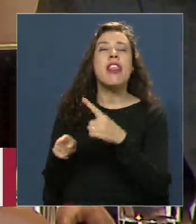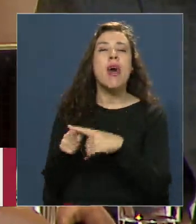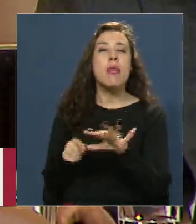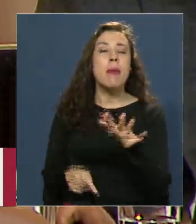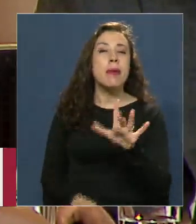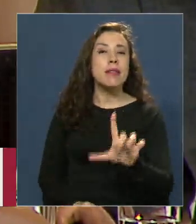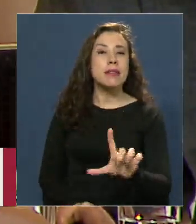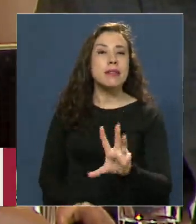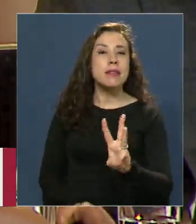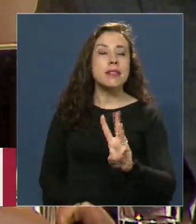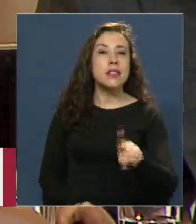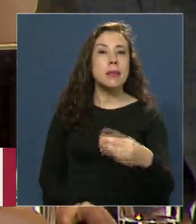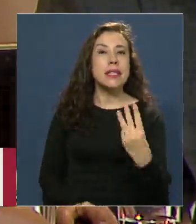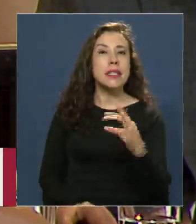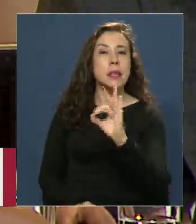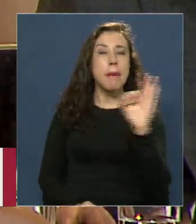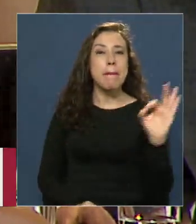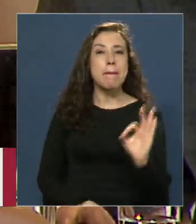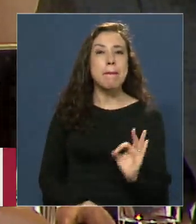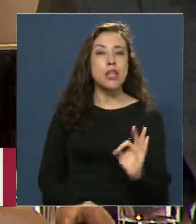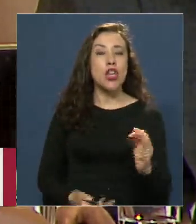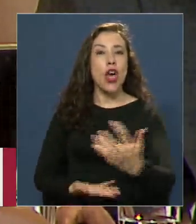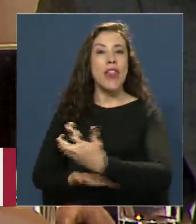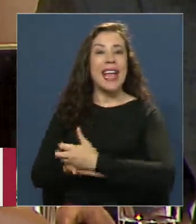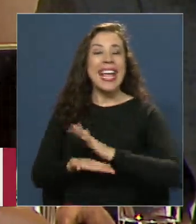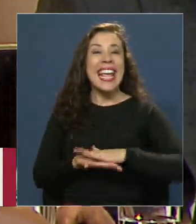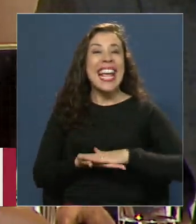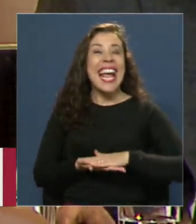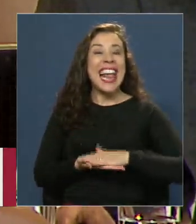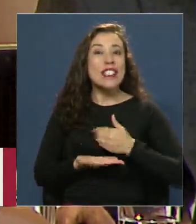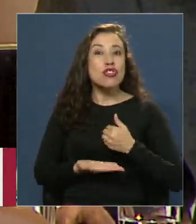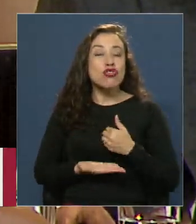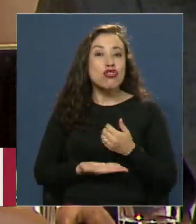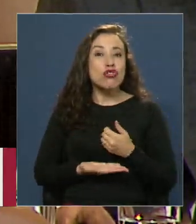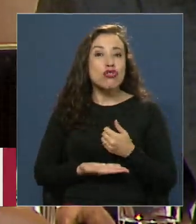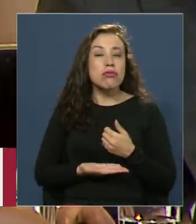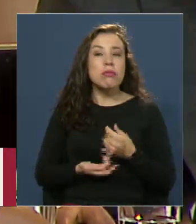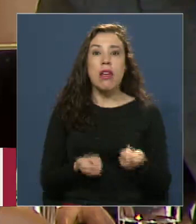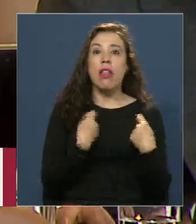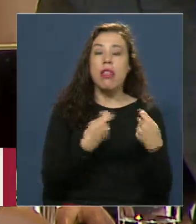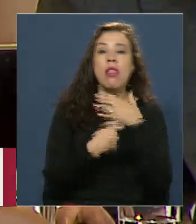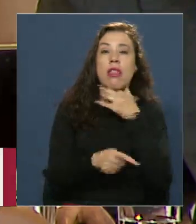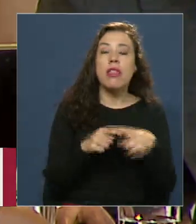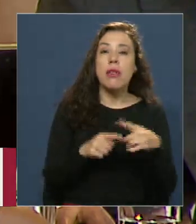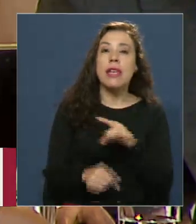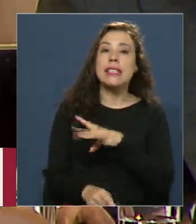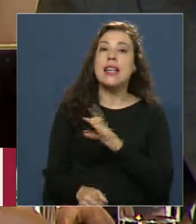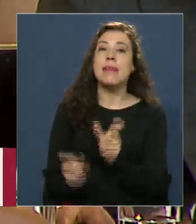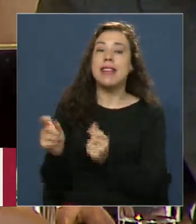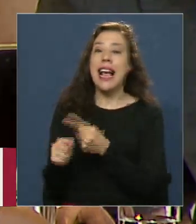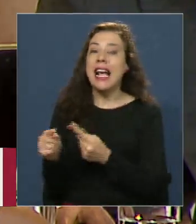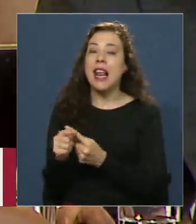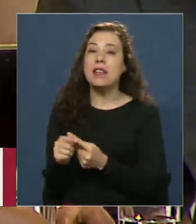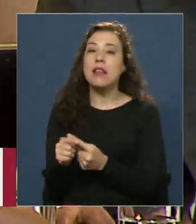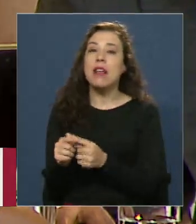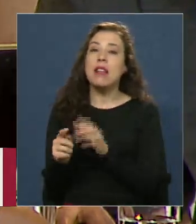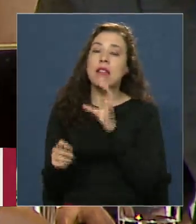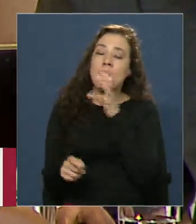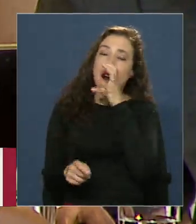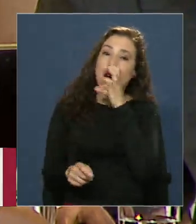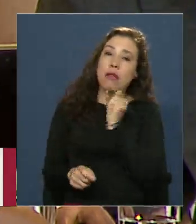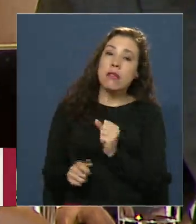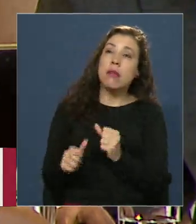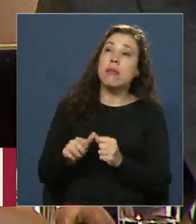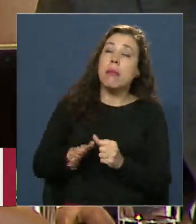equivalente al 73,3% del ingreso disponible. En Chile, tenemos una clase media sometida a una